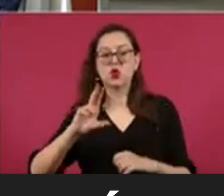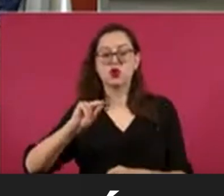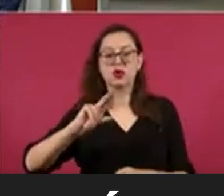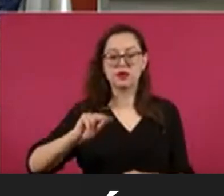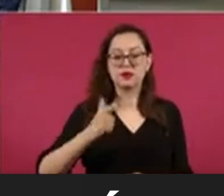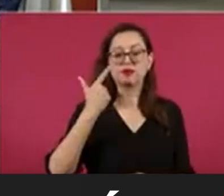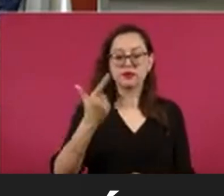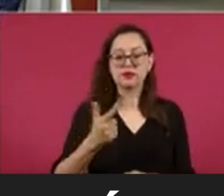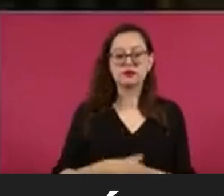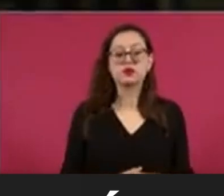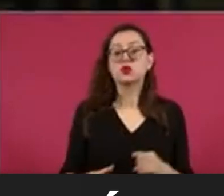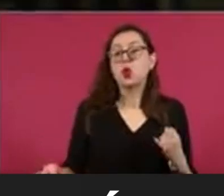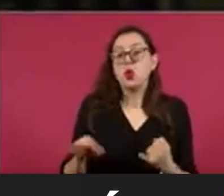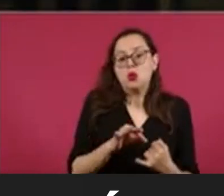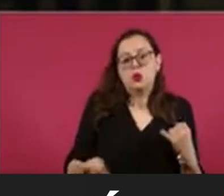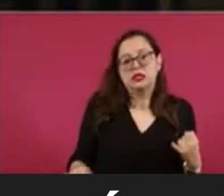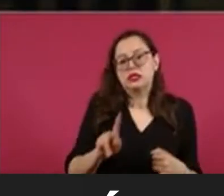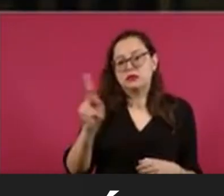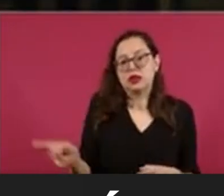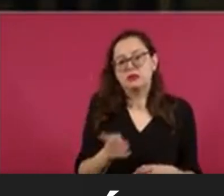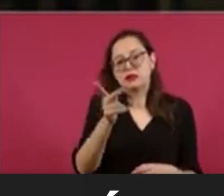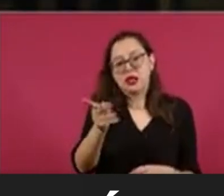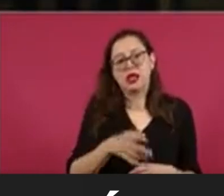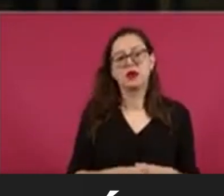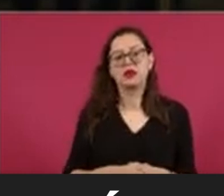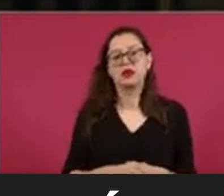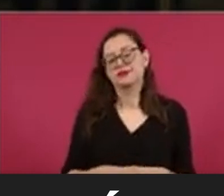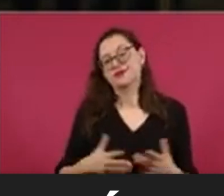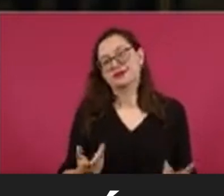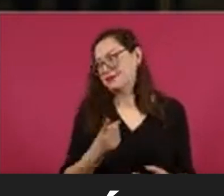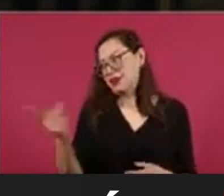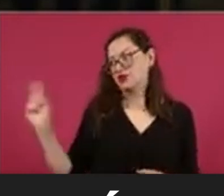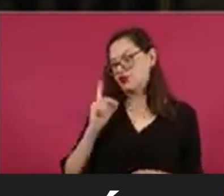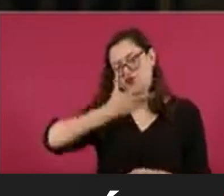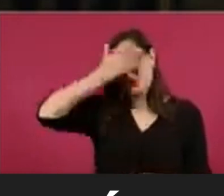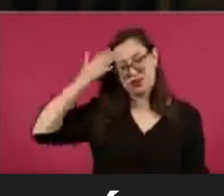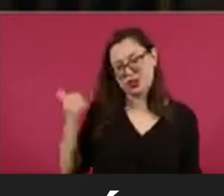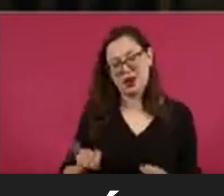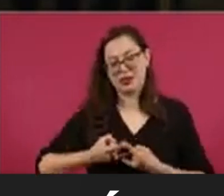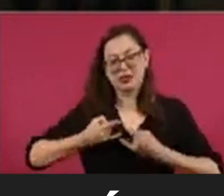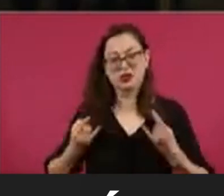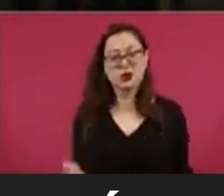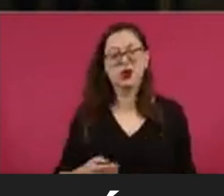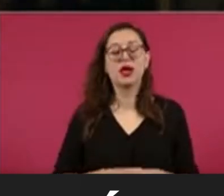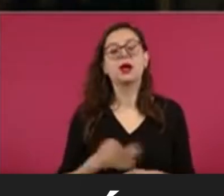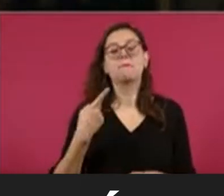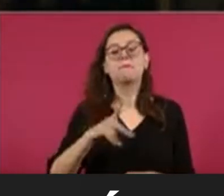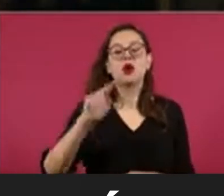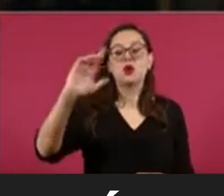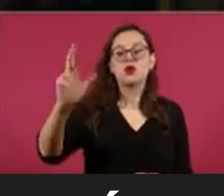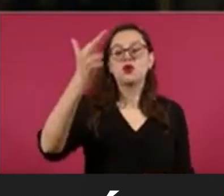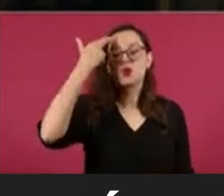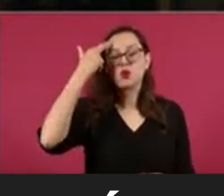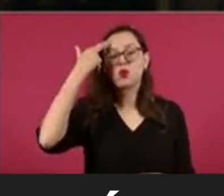Usted, ya finalmente, para no abusar de los colegas, pero sería importante que conocieran este capítulo. Usted con un capítulo de la nacionalización de los bienes